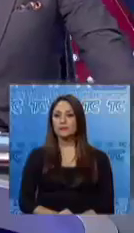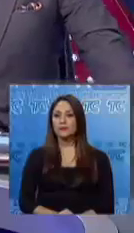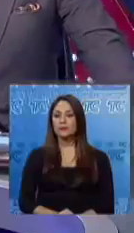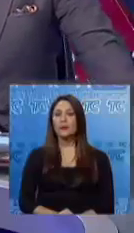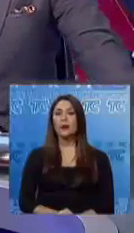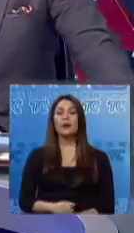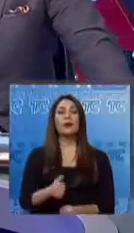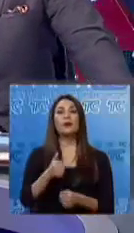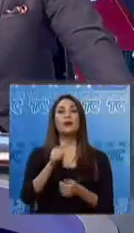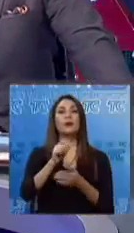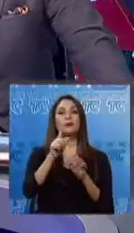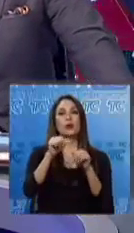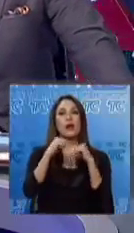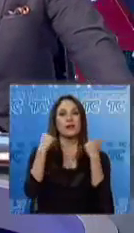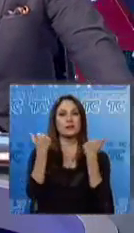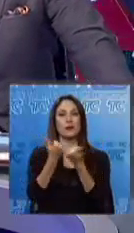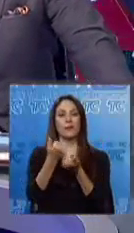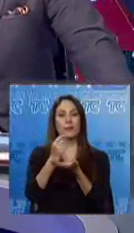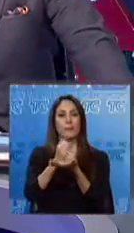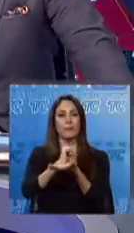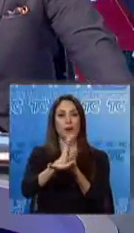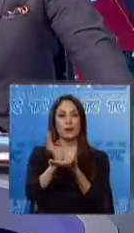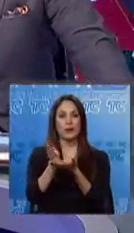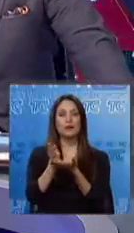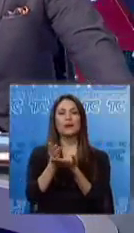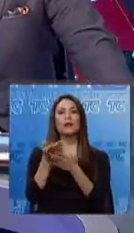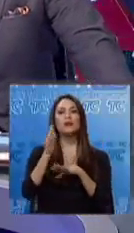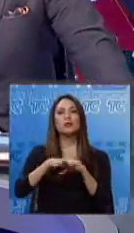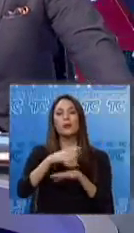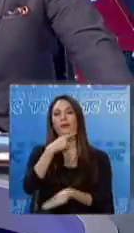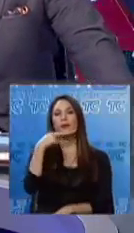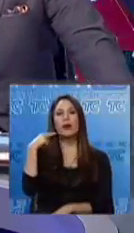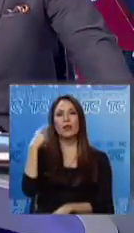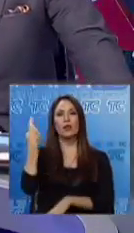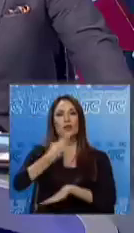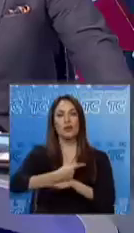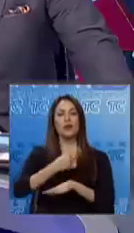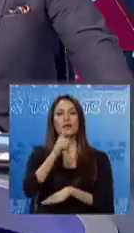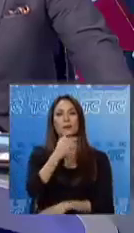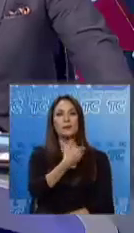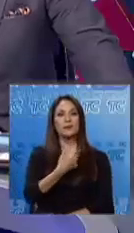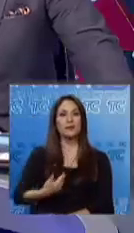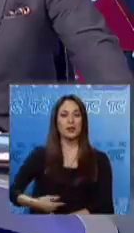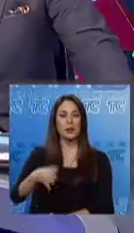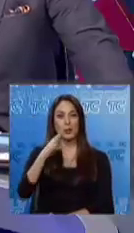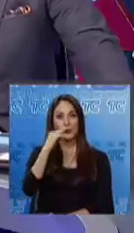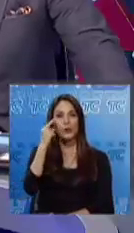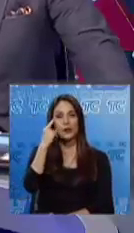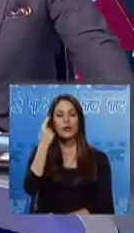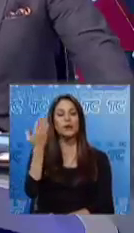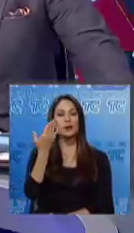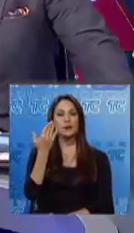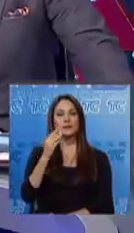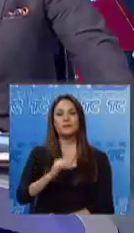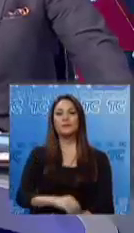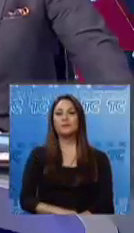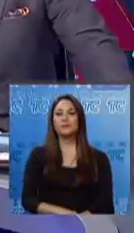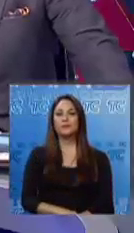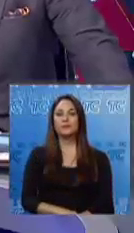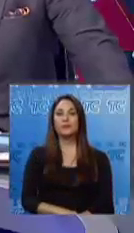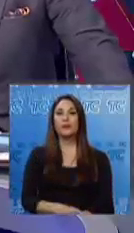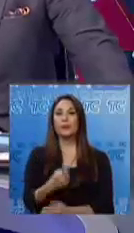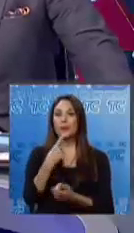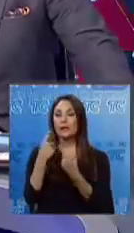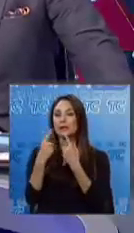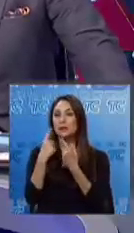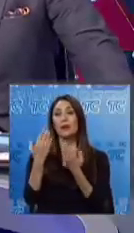En la Asamblea Nacional se analiza el contenido de la ley de feriados que fue remitida por el presidente Rafael Correa a la legislatura. Se discute